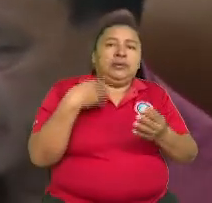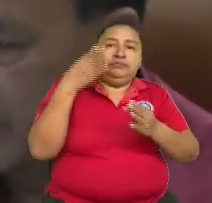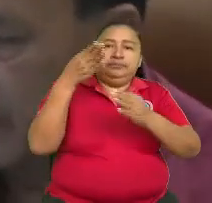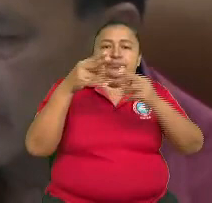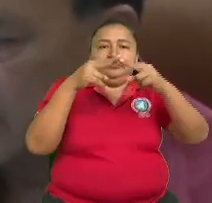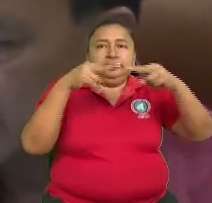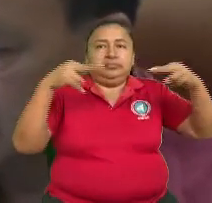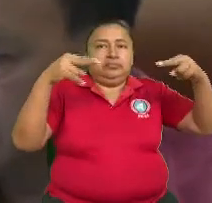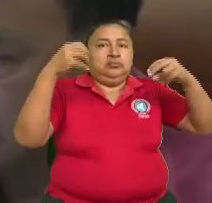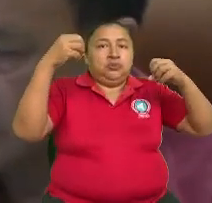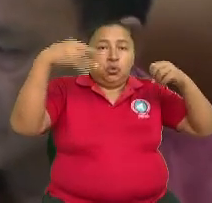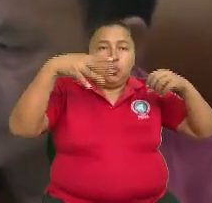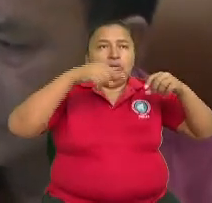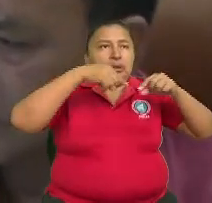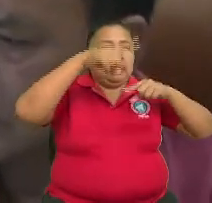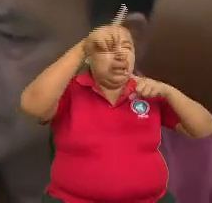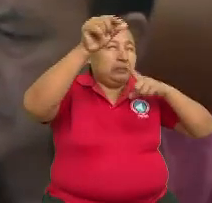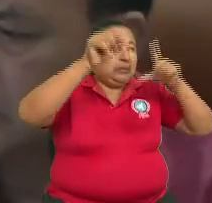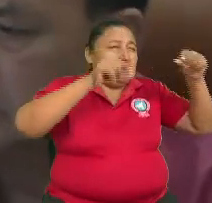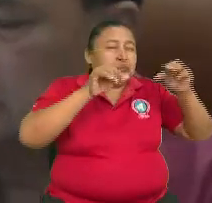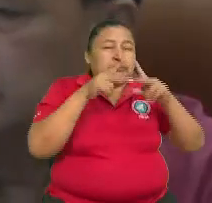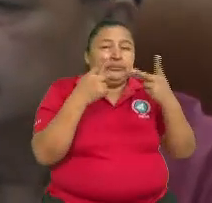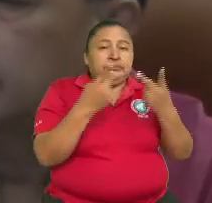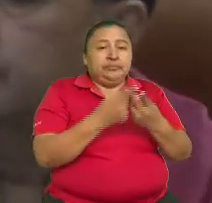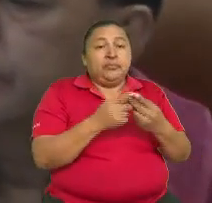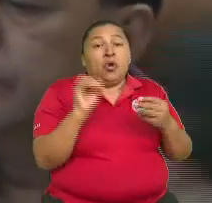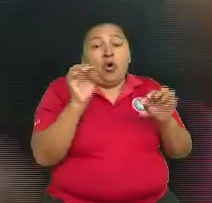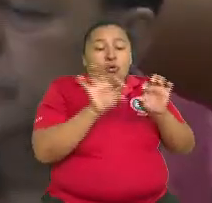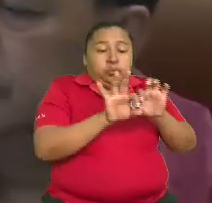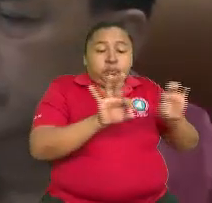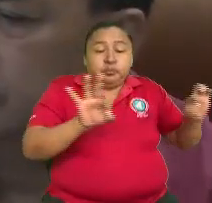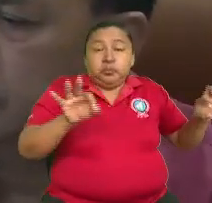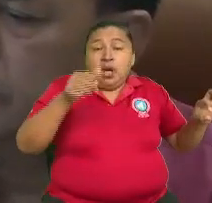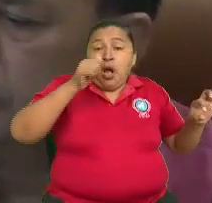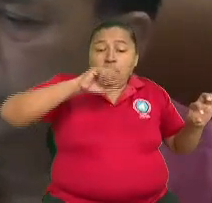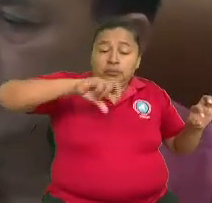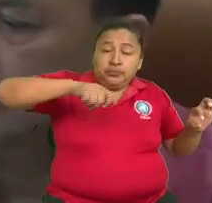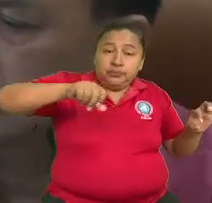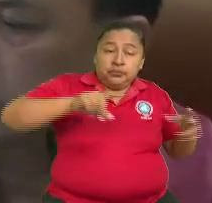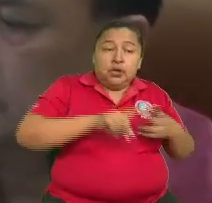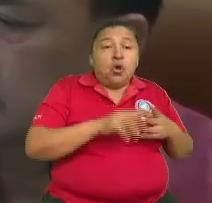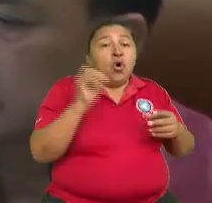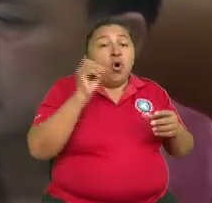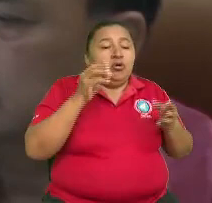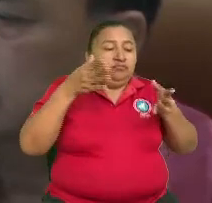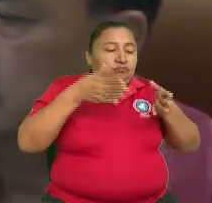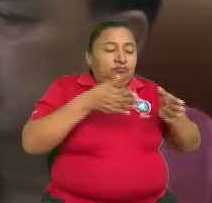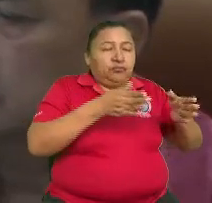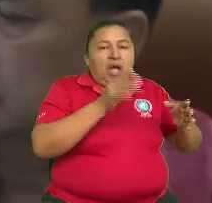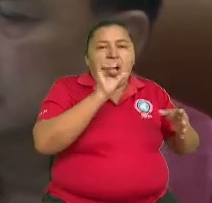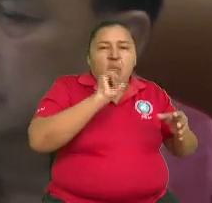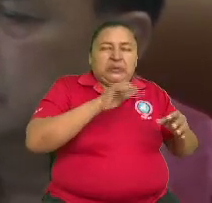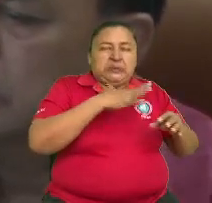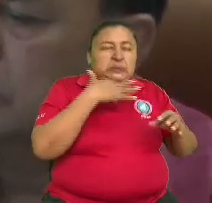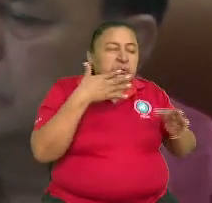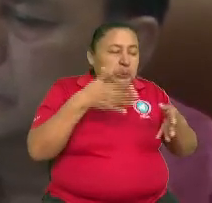las comunidades o agua potable, alcantarillado sanitario,